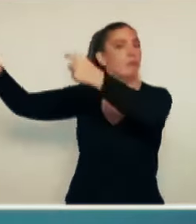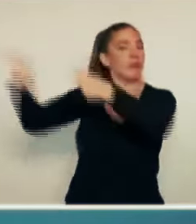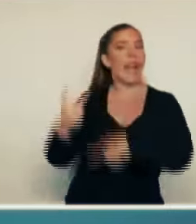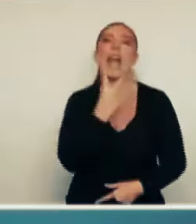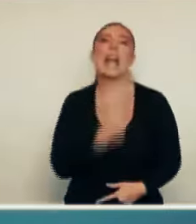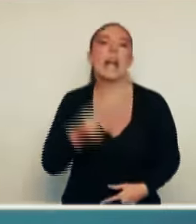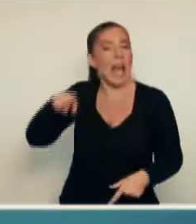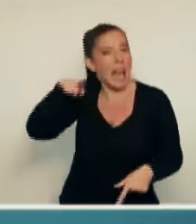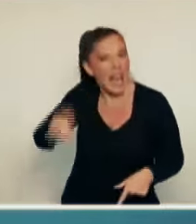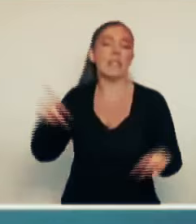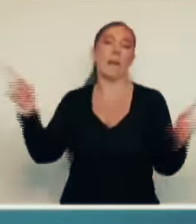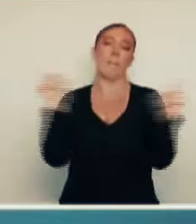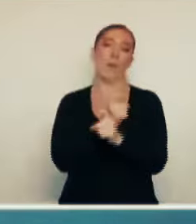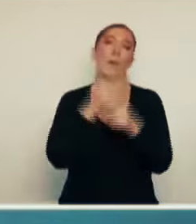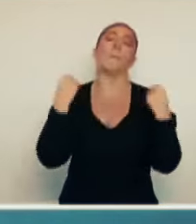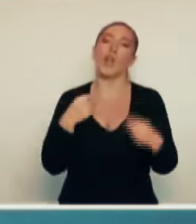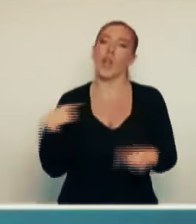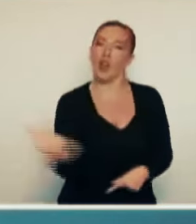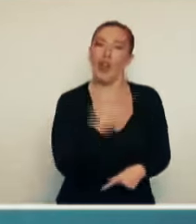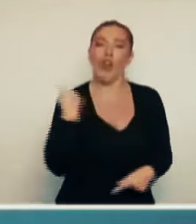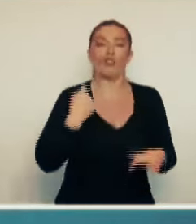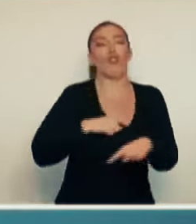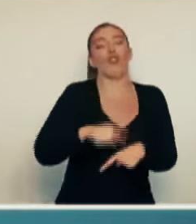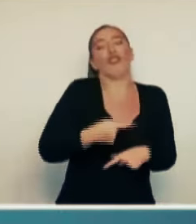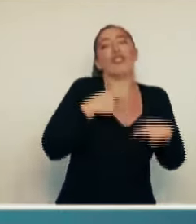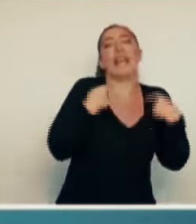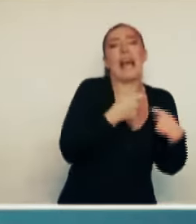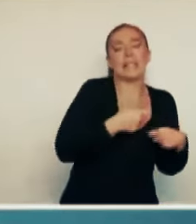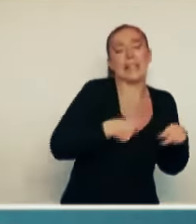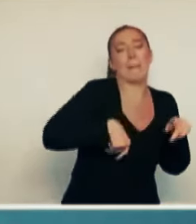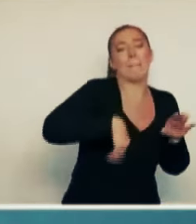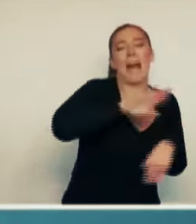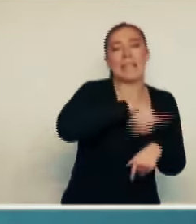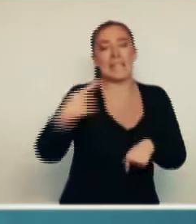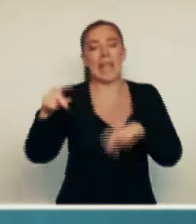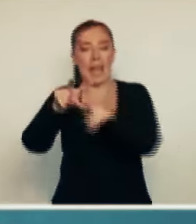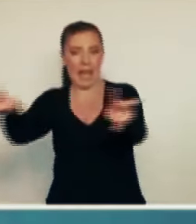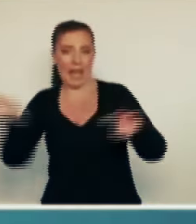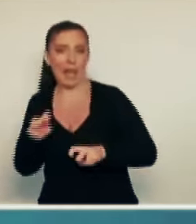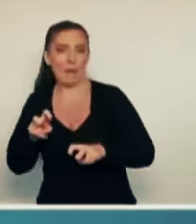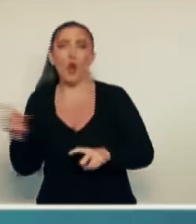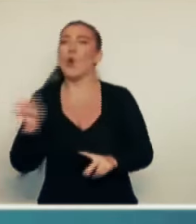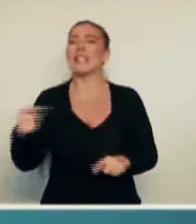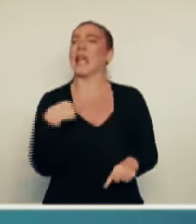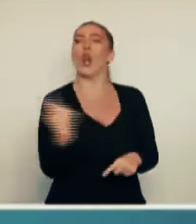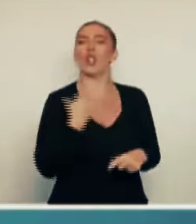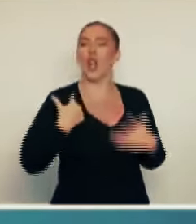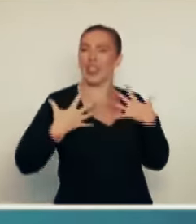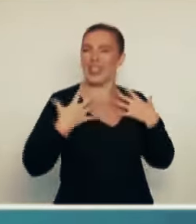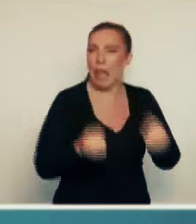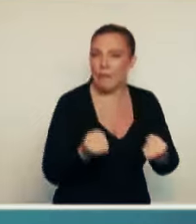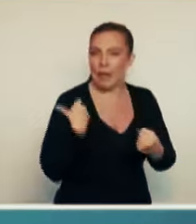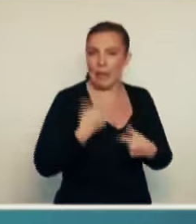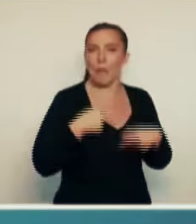el tema de por qué tuvimos déficit. No es que estemos defendiendo el déficit, pero